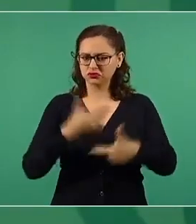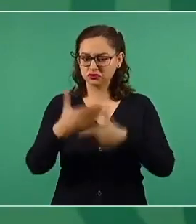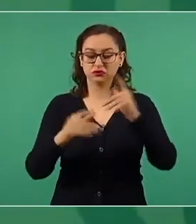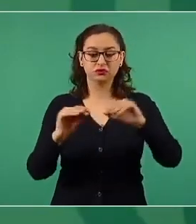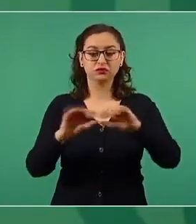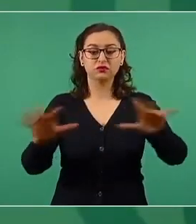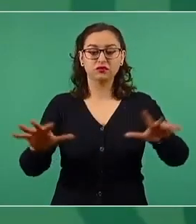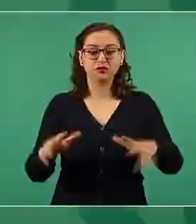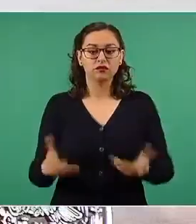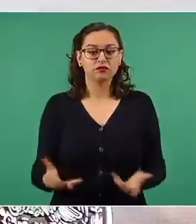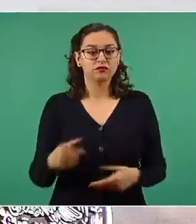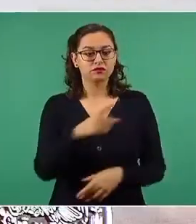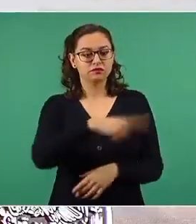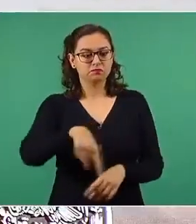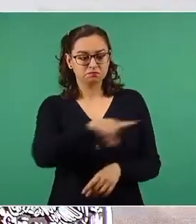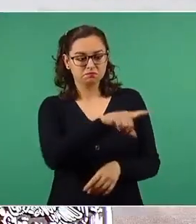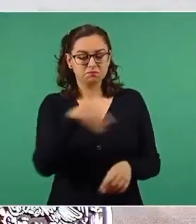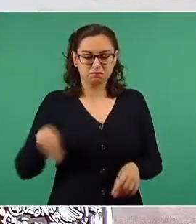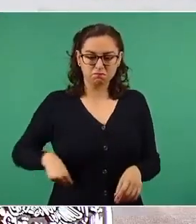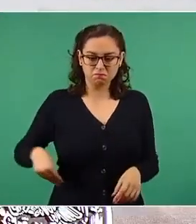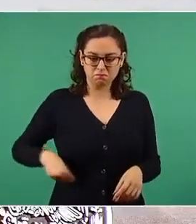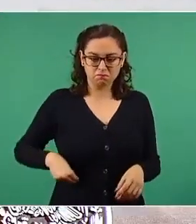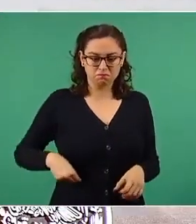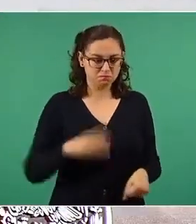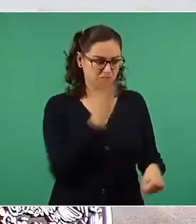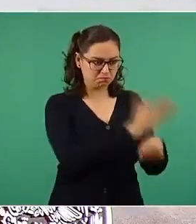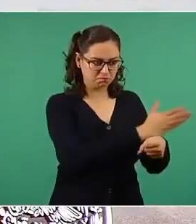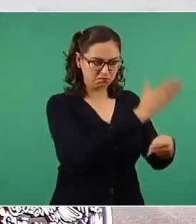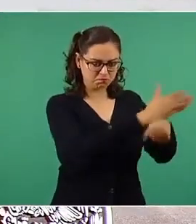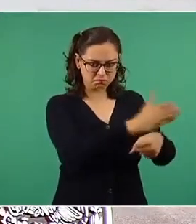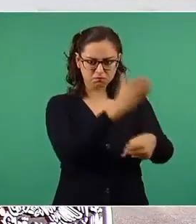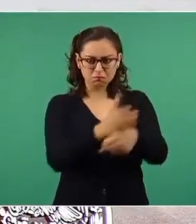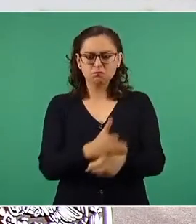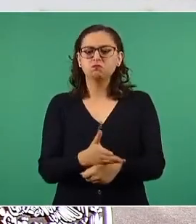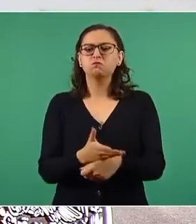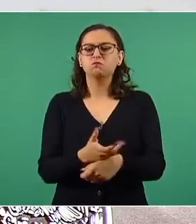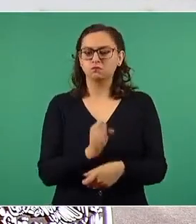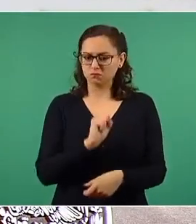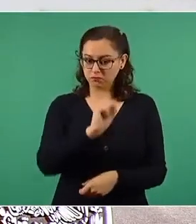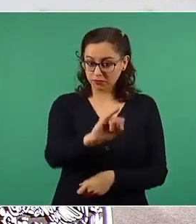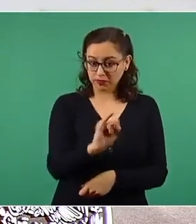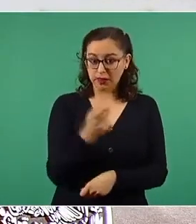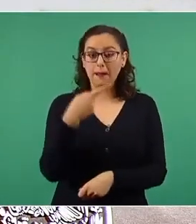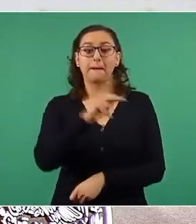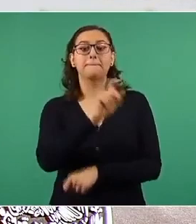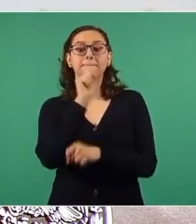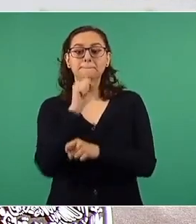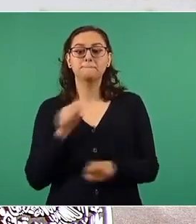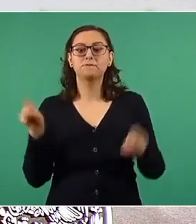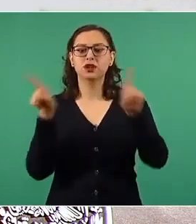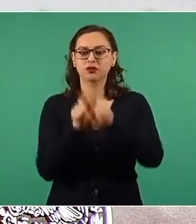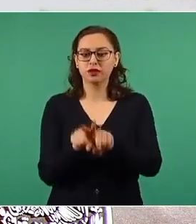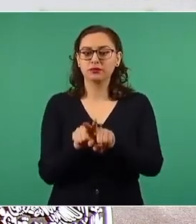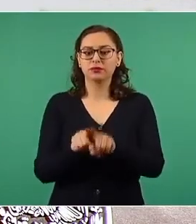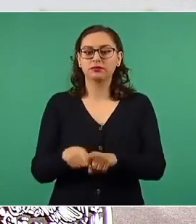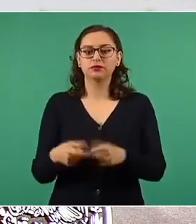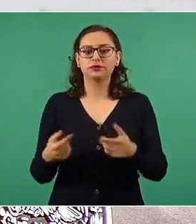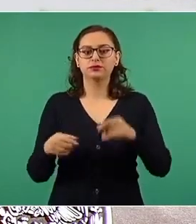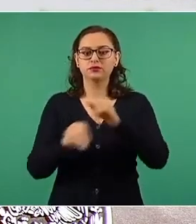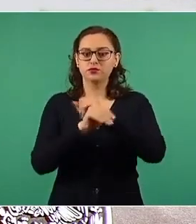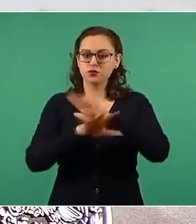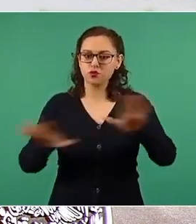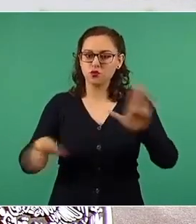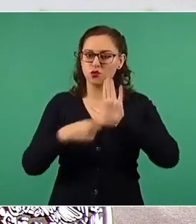para castigar a responsables, sino para dar a conocer los hechos y